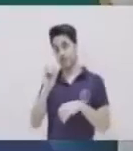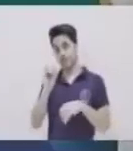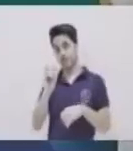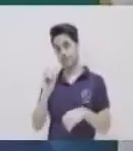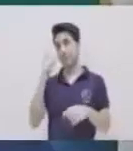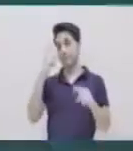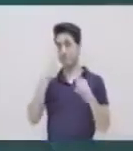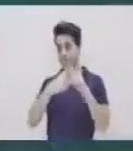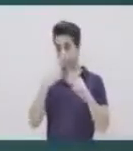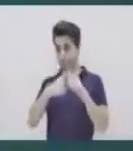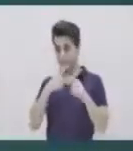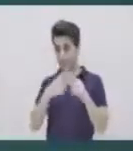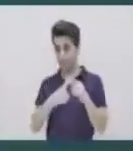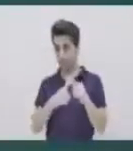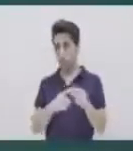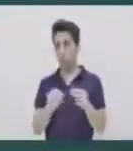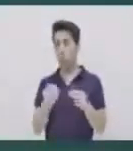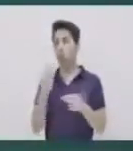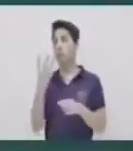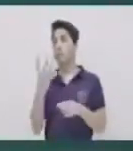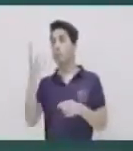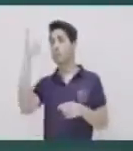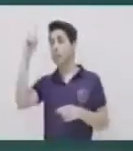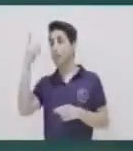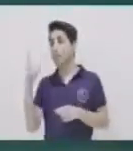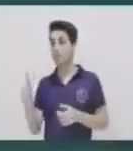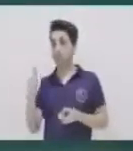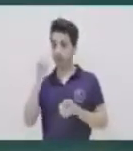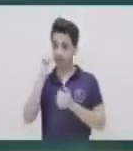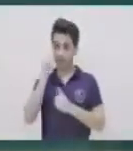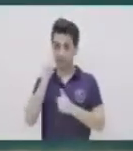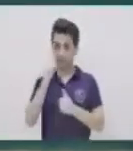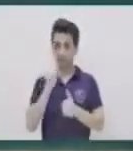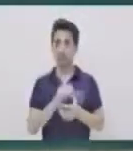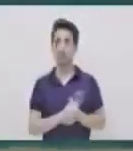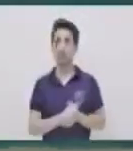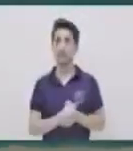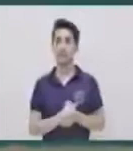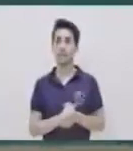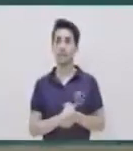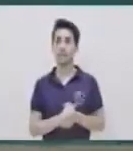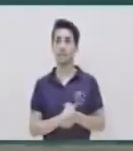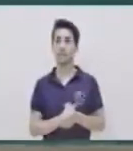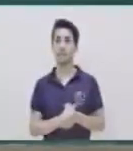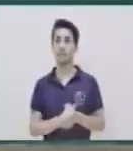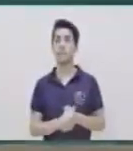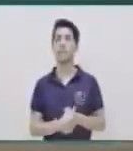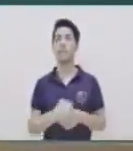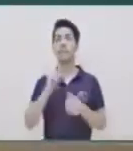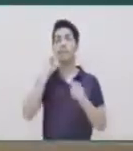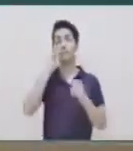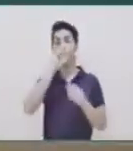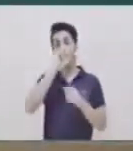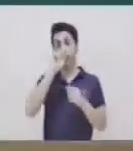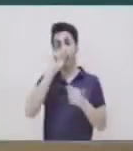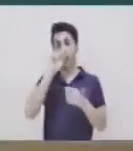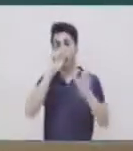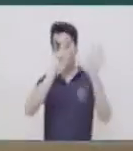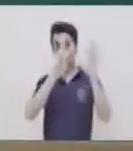80 por la cantidad de datos. ¿Cuánto es la cantidad de datos? 15.